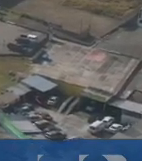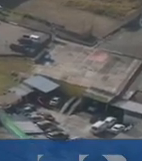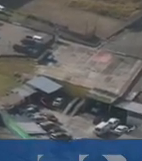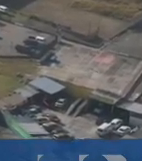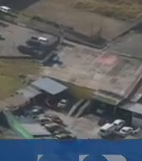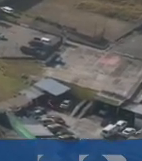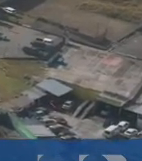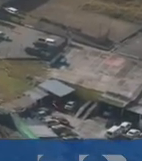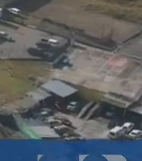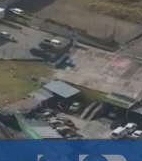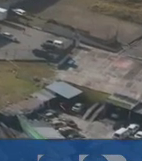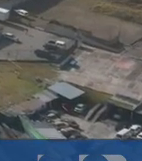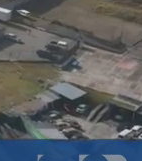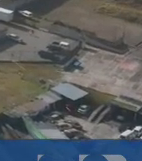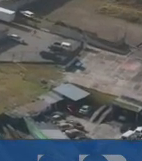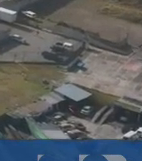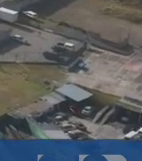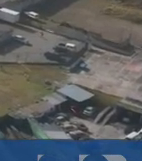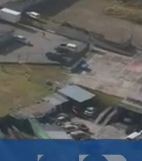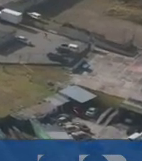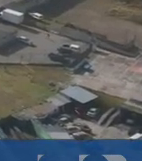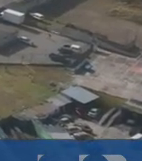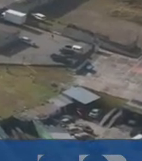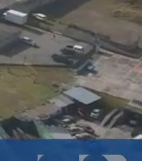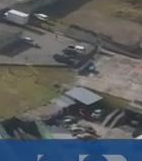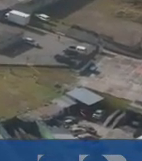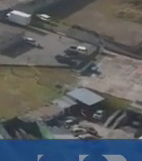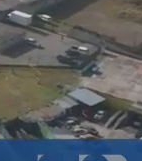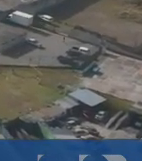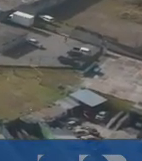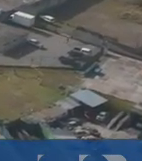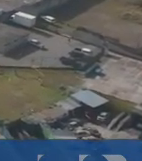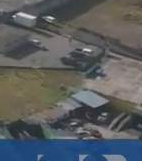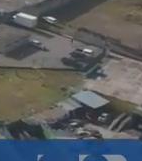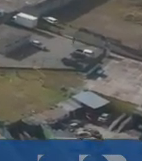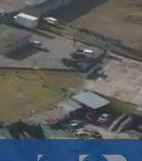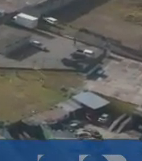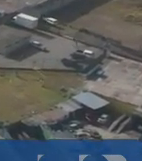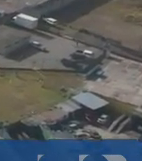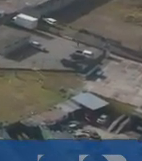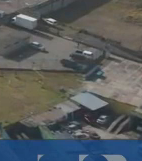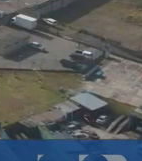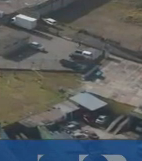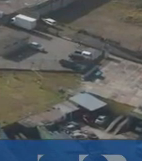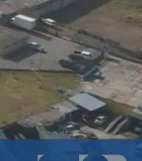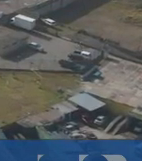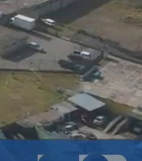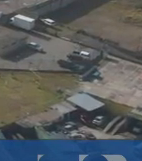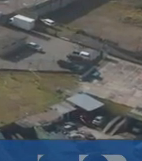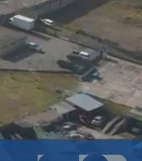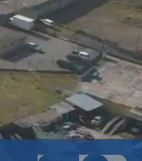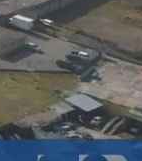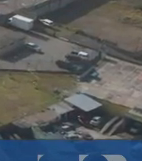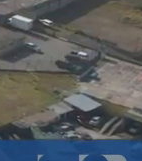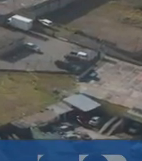toma en vivo desde el norte de Quito captada desde el sector de la avenida amazonas en estos momentos quito tiene una temperatura